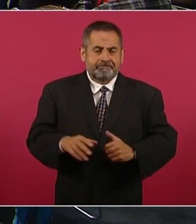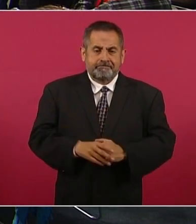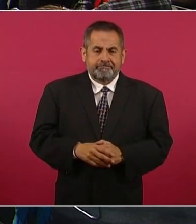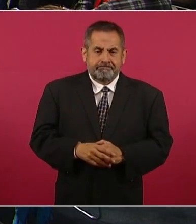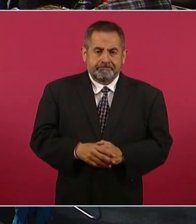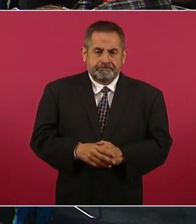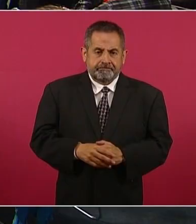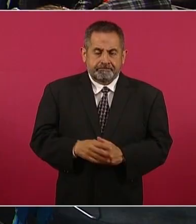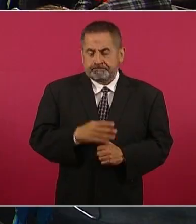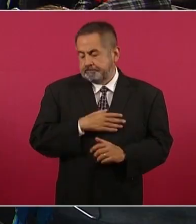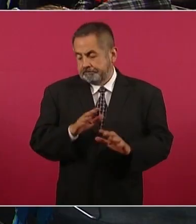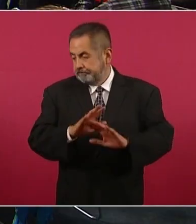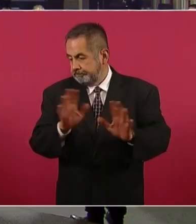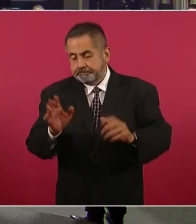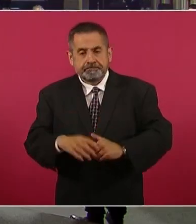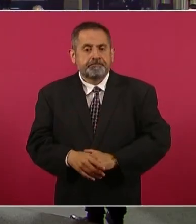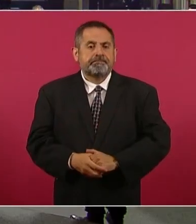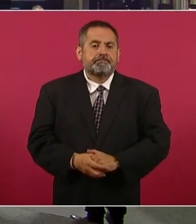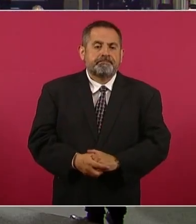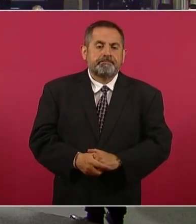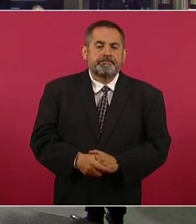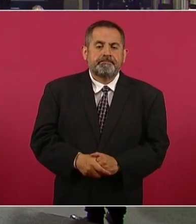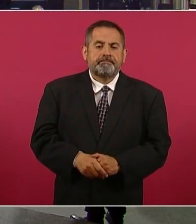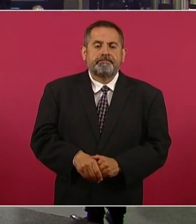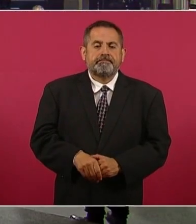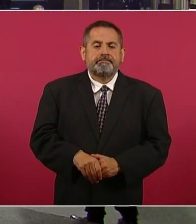Bueno, ya.